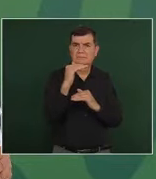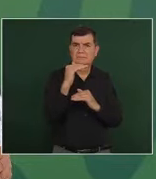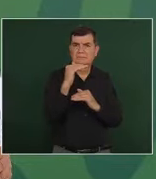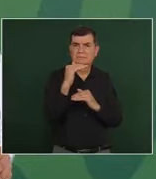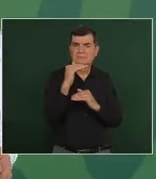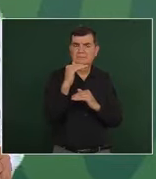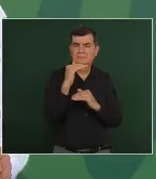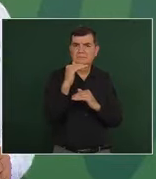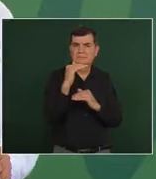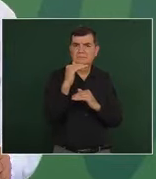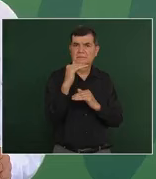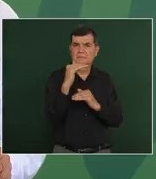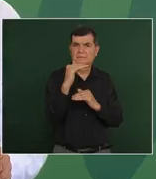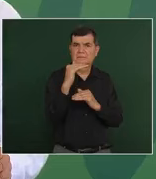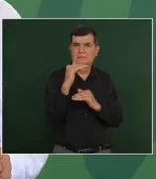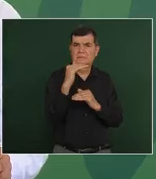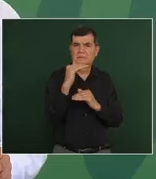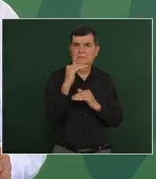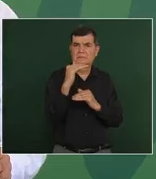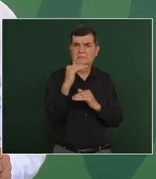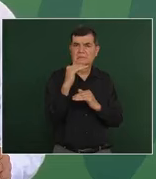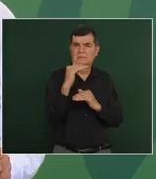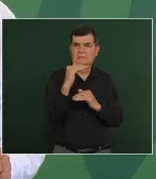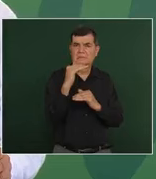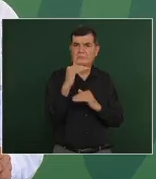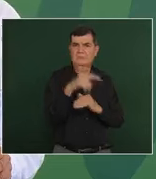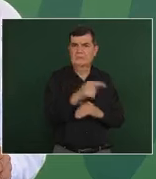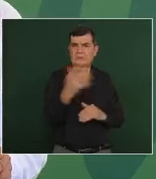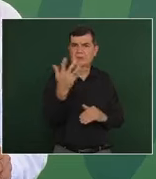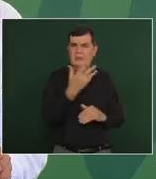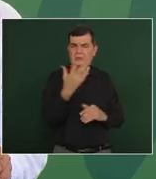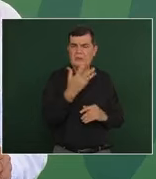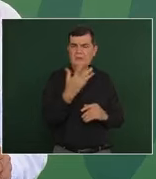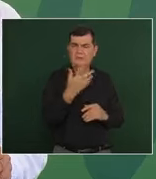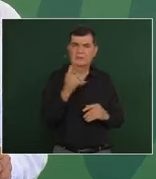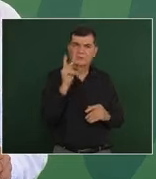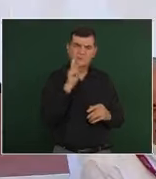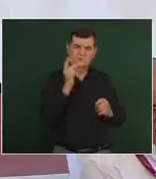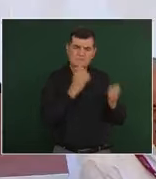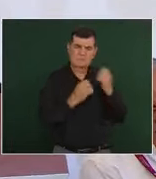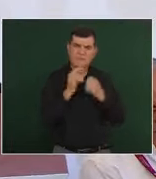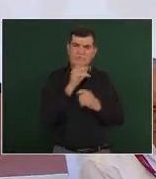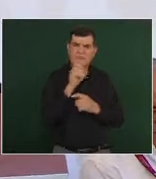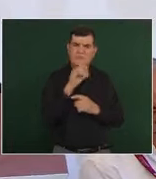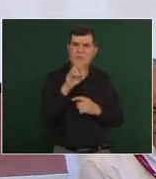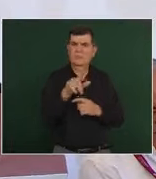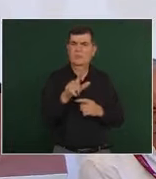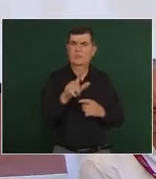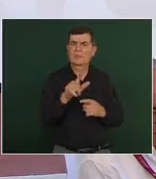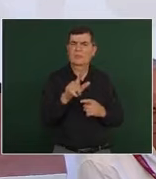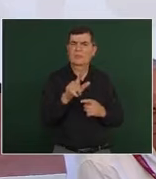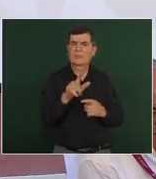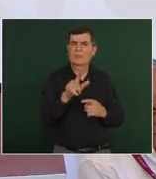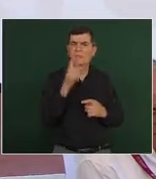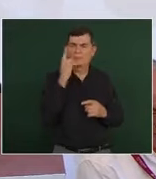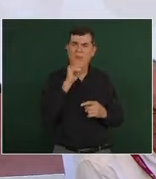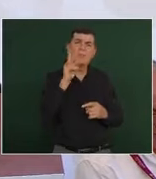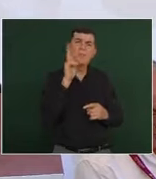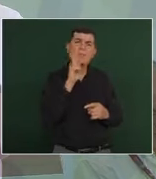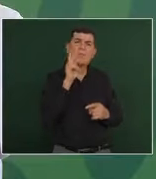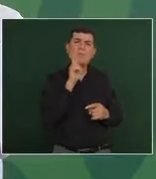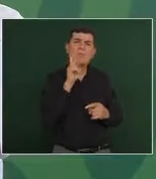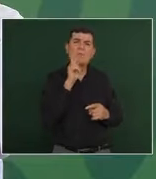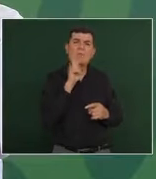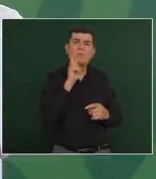les hagan la prueba de Estambul para comprobar